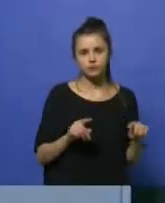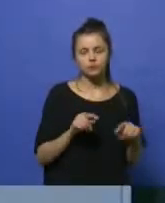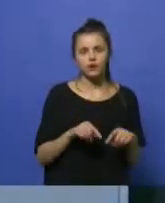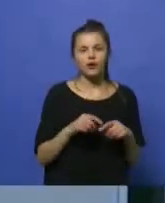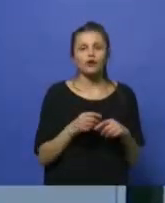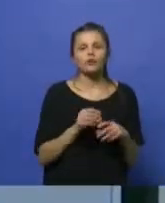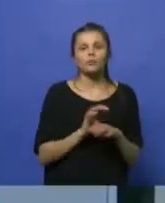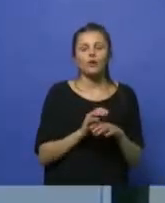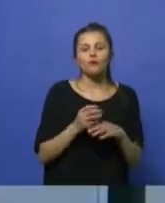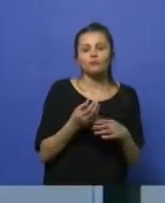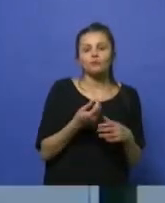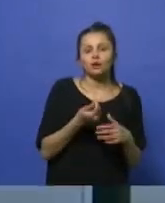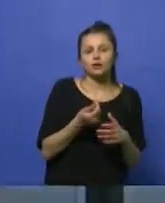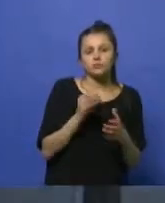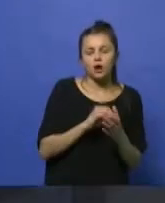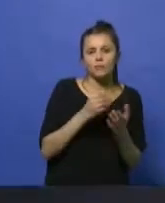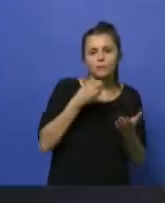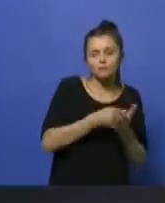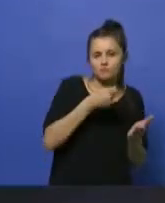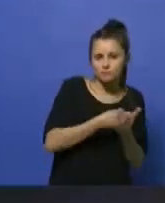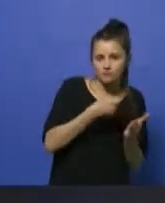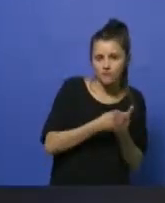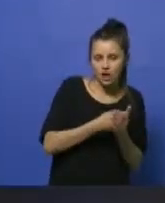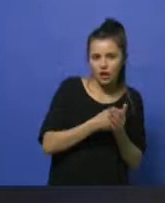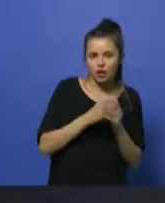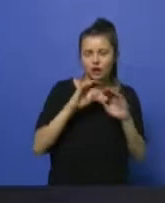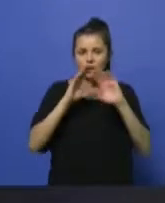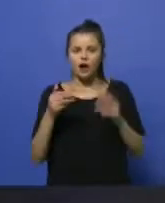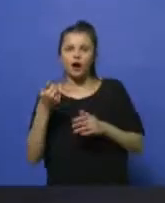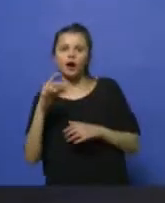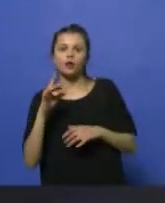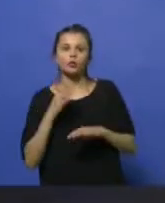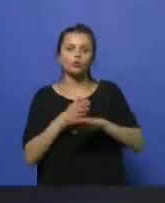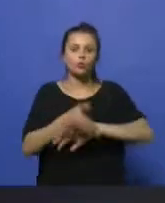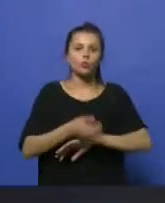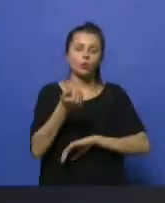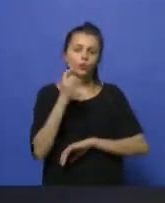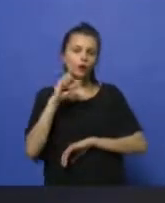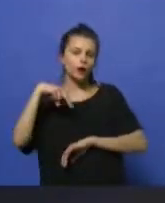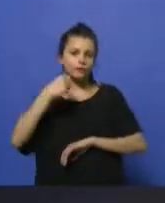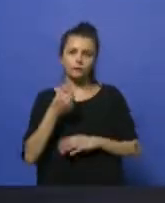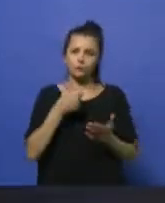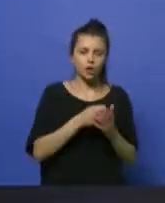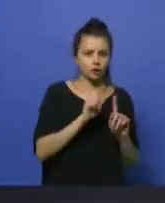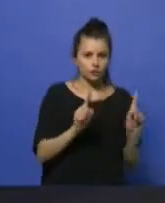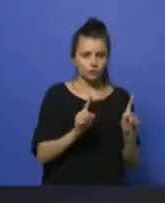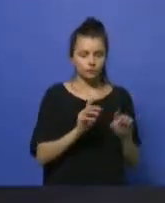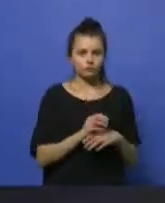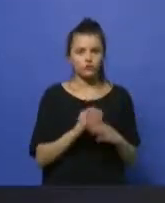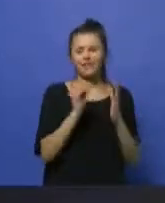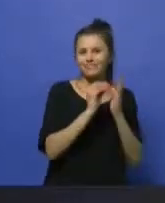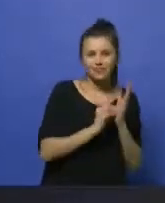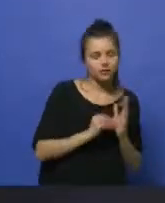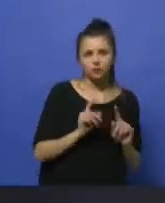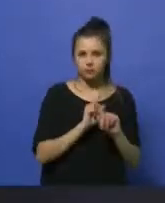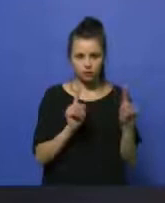dinero porque no se va a pagar el arancel al cruzar la aduana cuando se venga de un viaje. Y además, ni siquiera se van a tener que declarar. La